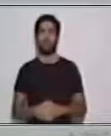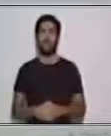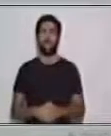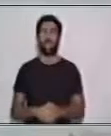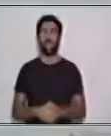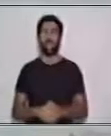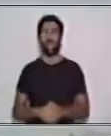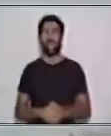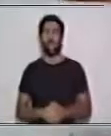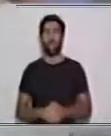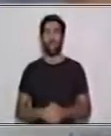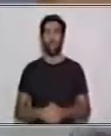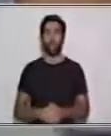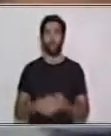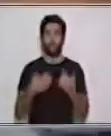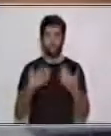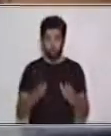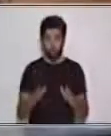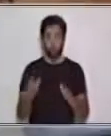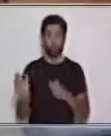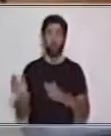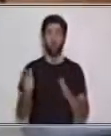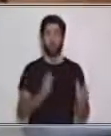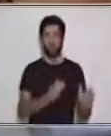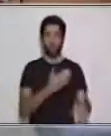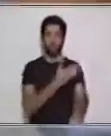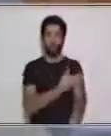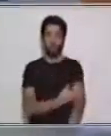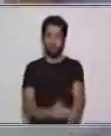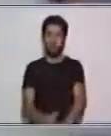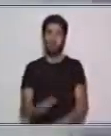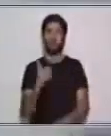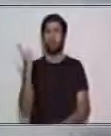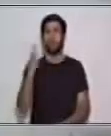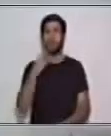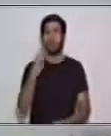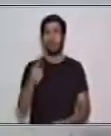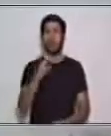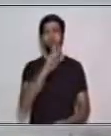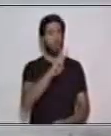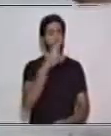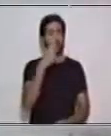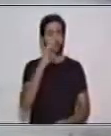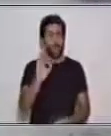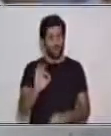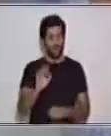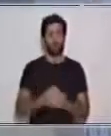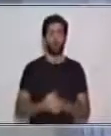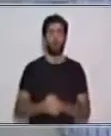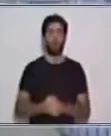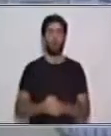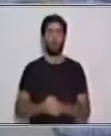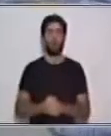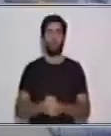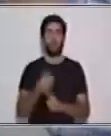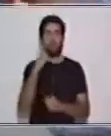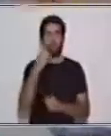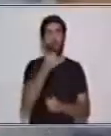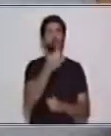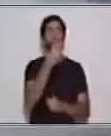un hermano. Luego continuamos con los que dijeron que tenían 2 hermanos. Vamos a